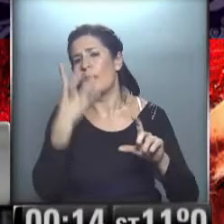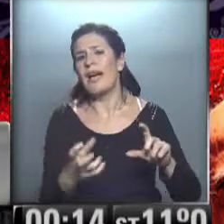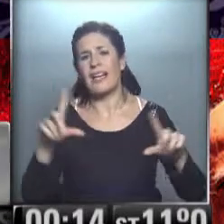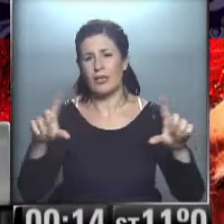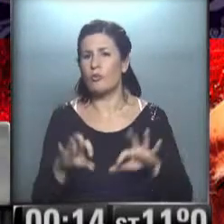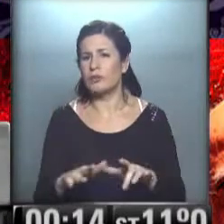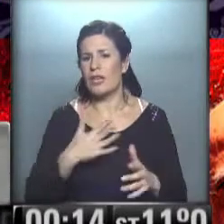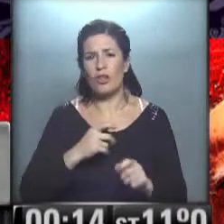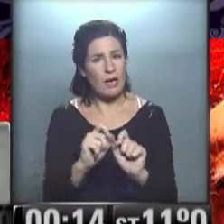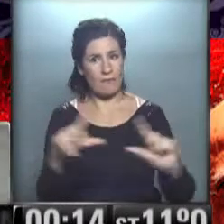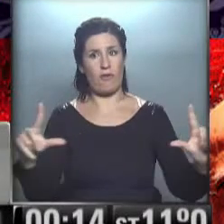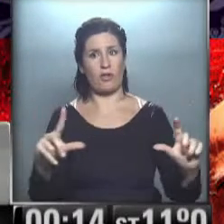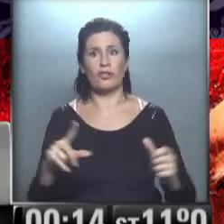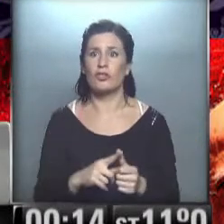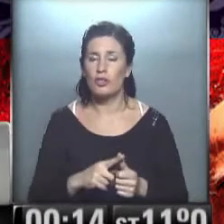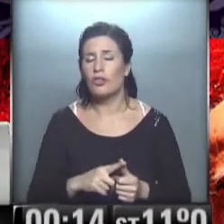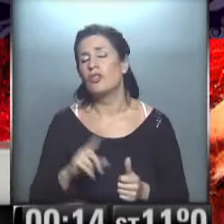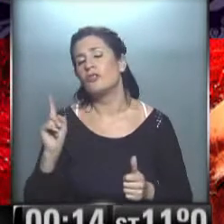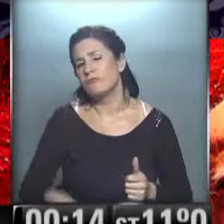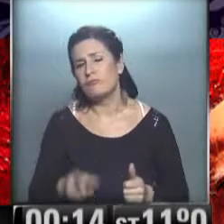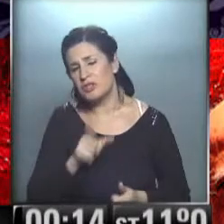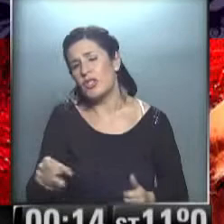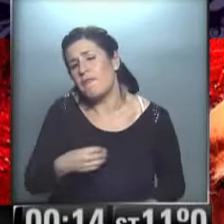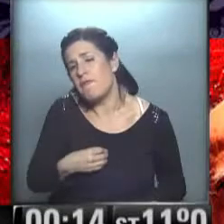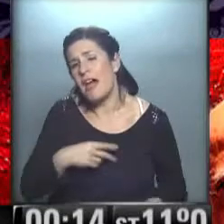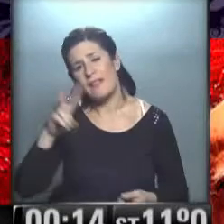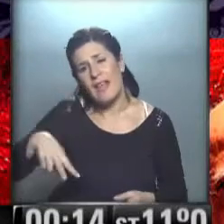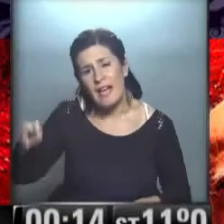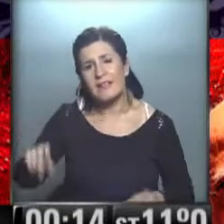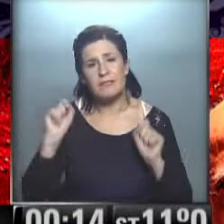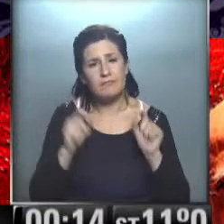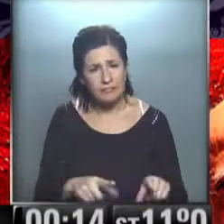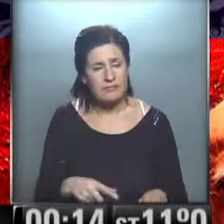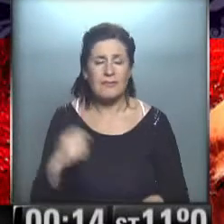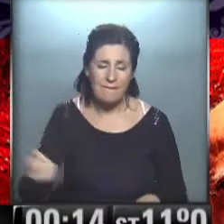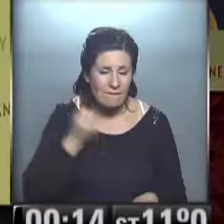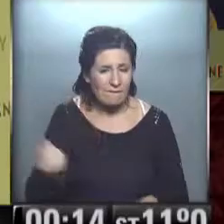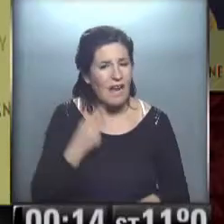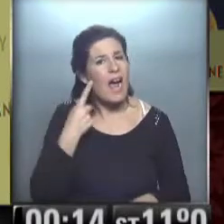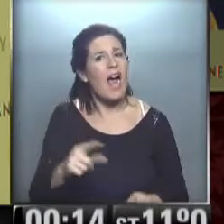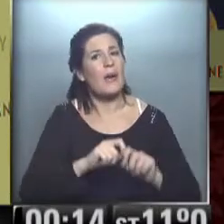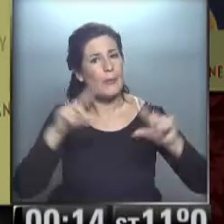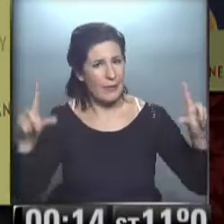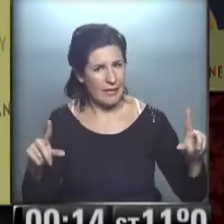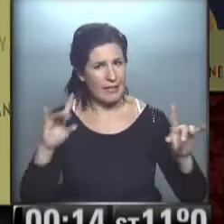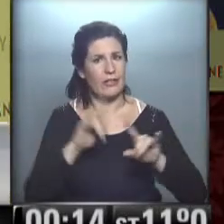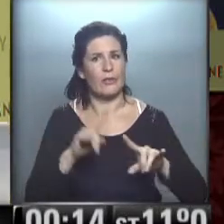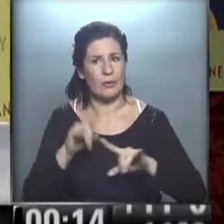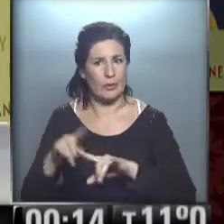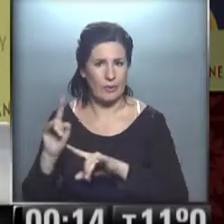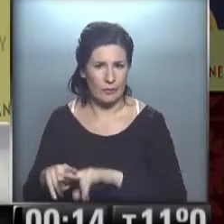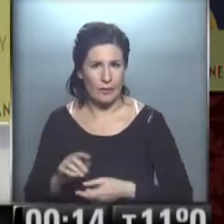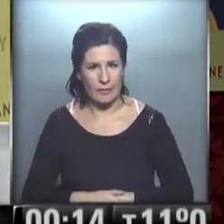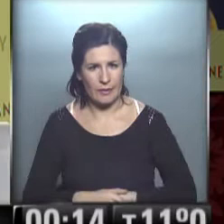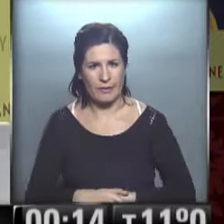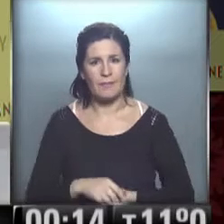computadora todos los fanáticos del arte de los redondos van a querer conocer esta página oficial que es un tal rocambole junto